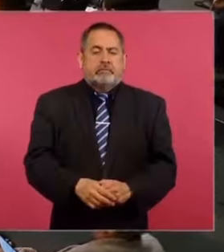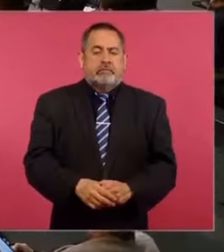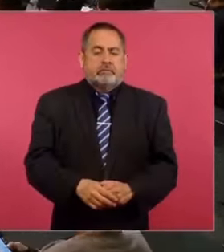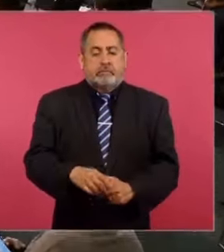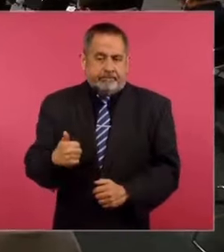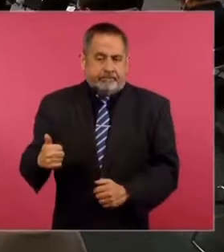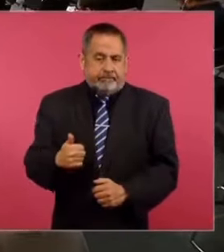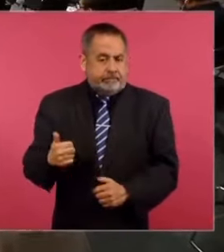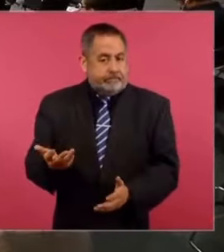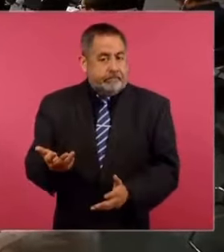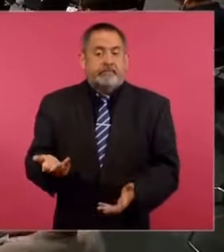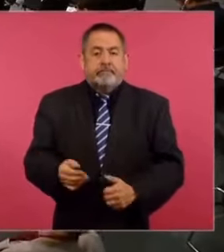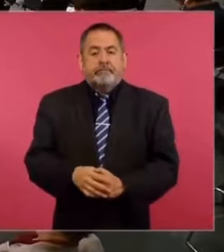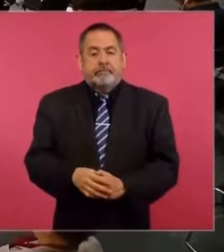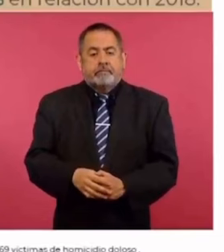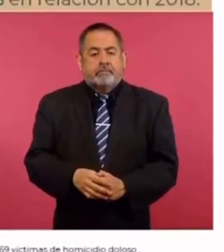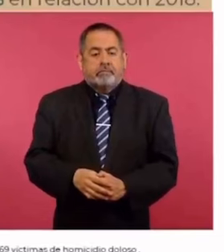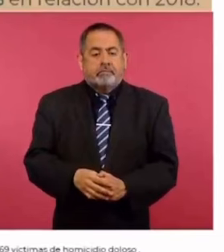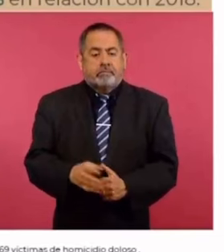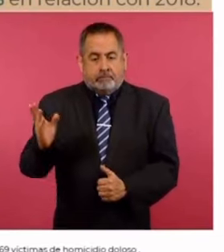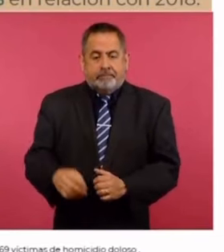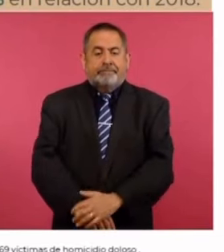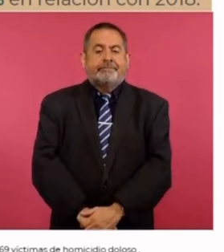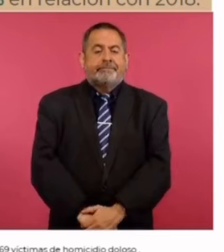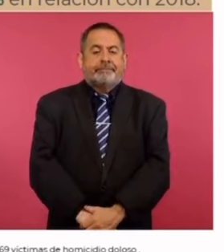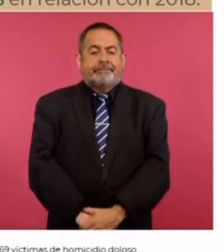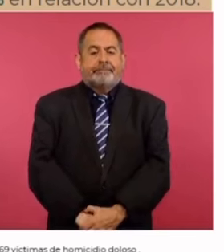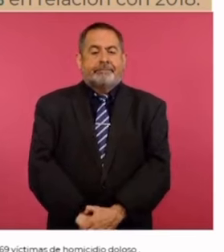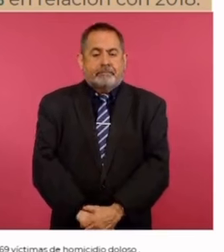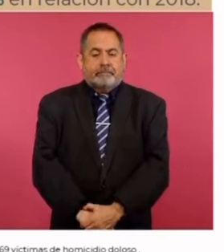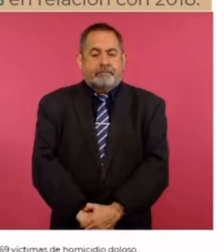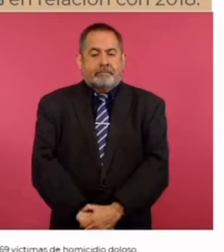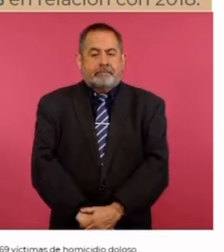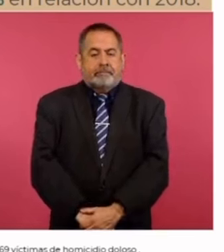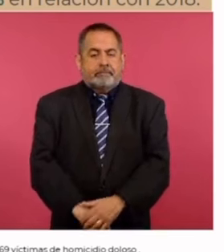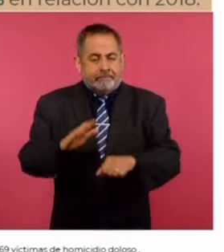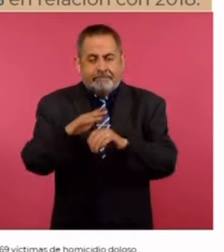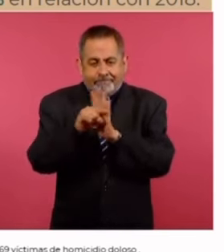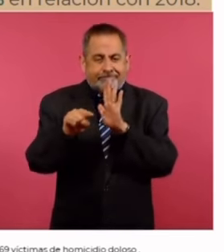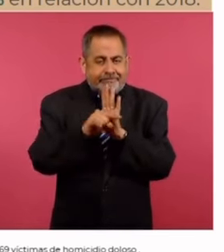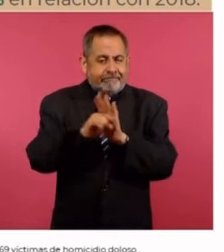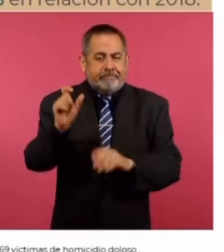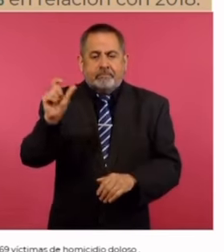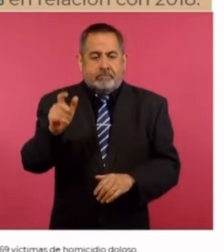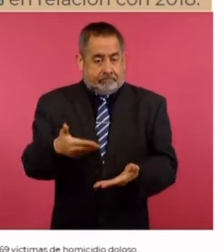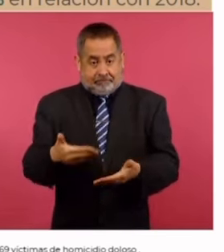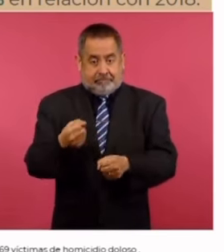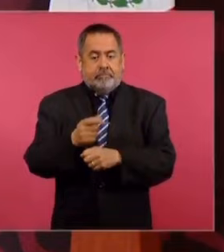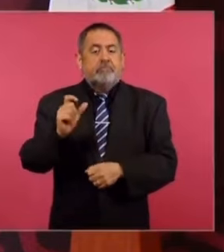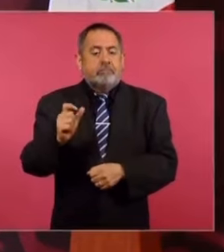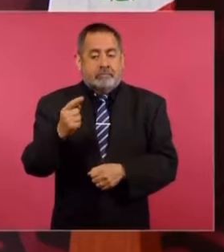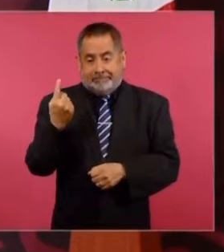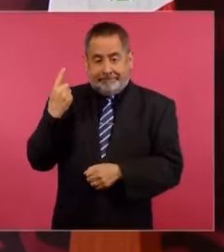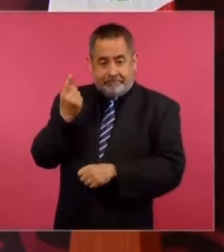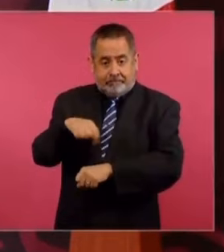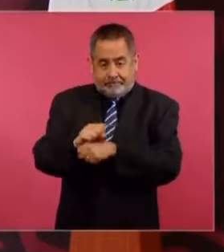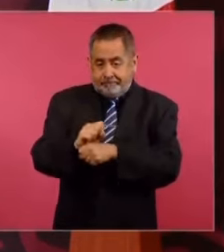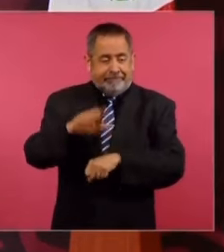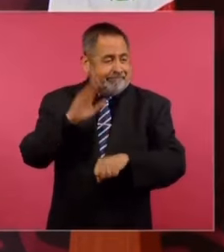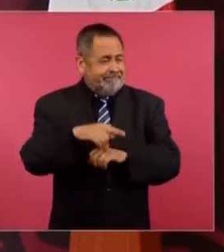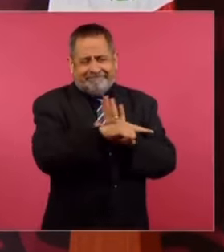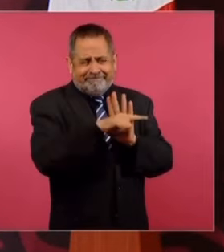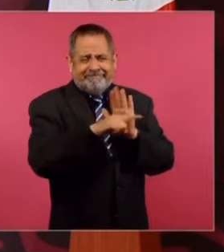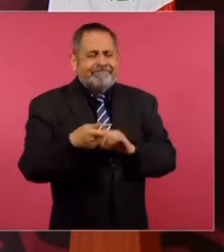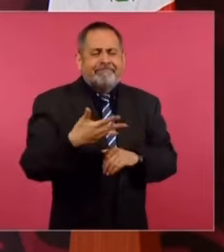¡Producción! 79. ¿Y cuándo hubo más amarillismo? No solo de este año, ¿eh? Ha sido la semana de más